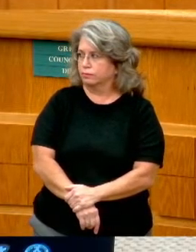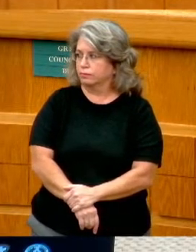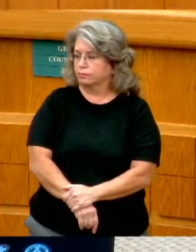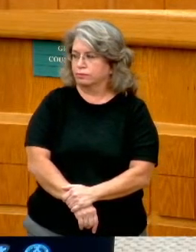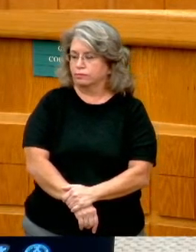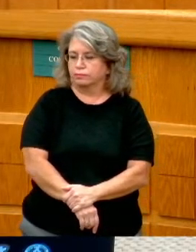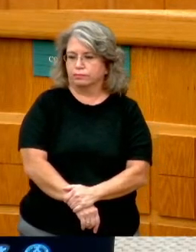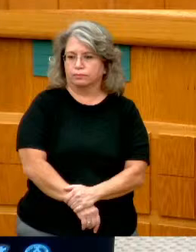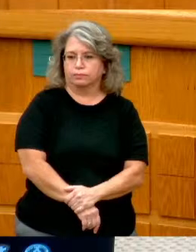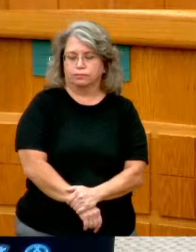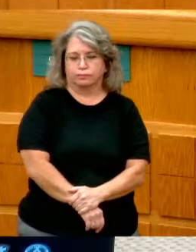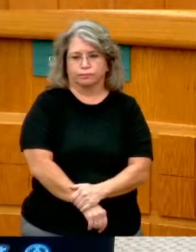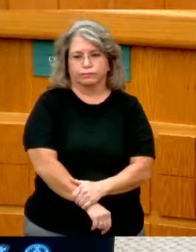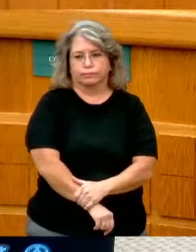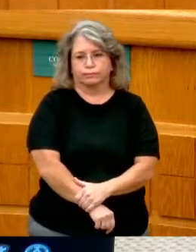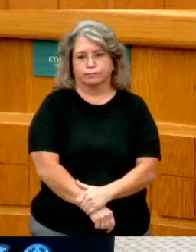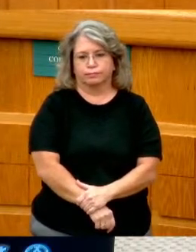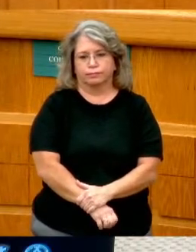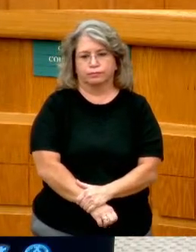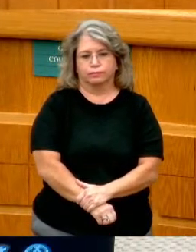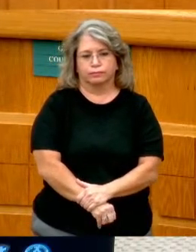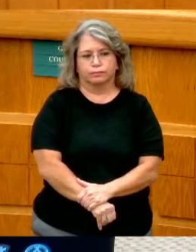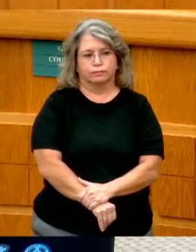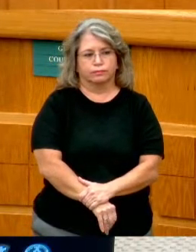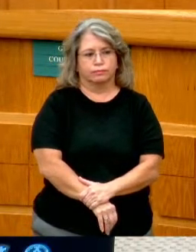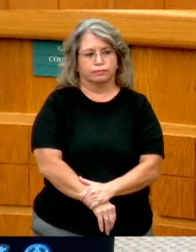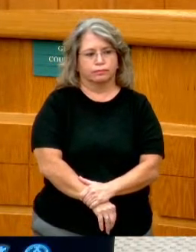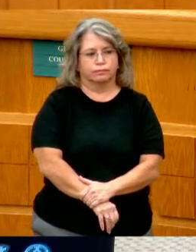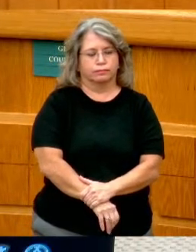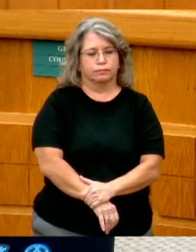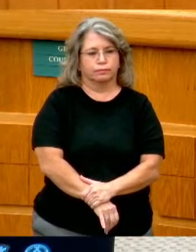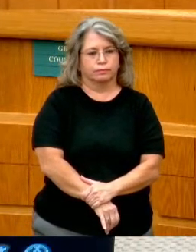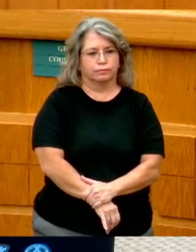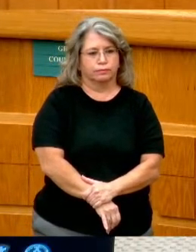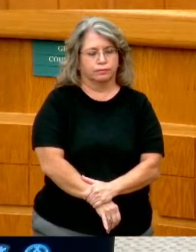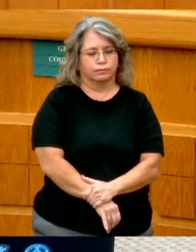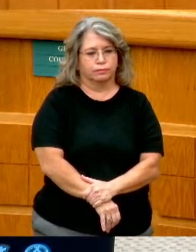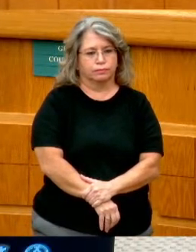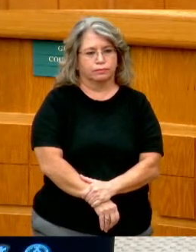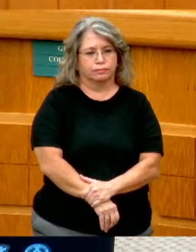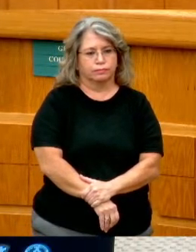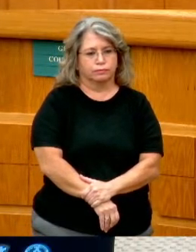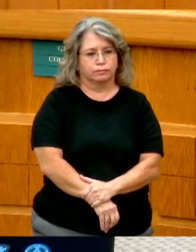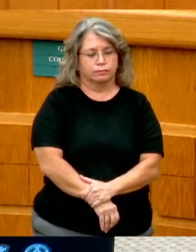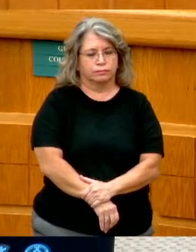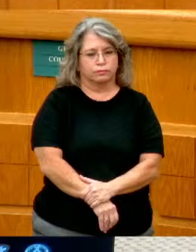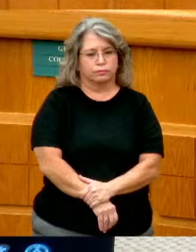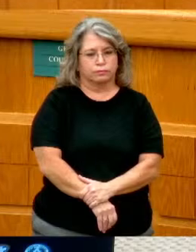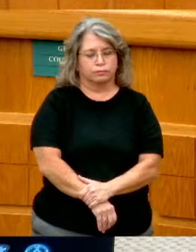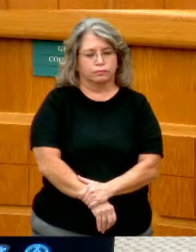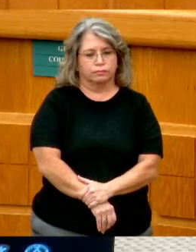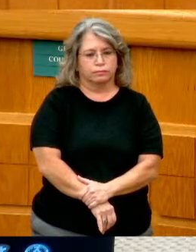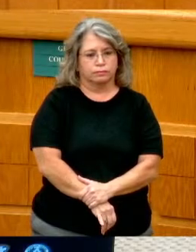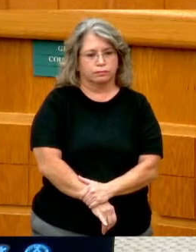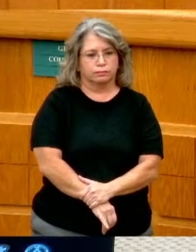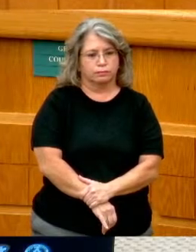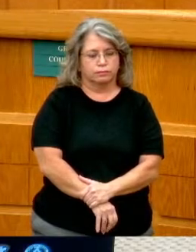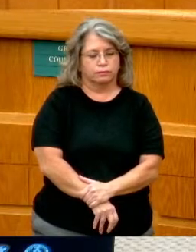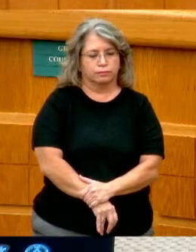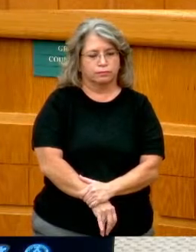vacunas actuales continúen protegiéndonos. Los Centros de Control de Enfermedades monitorean las variantes para actualizar toda la información y las